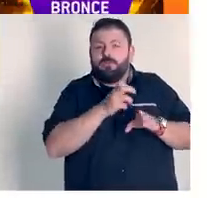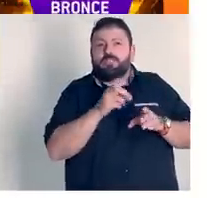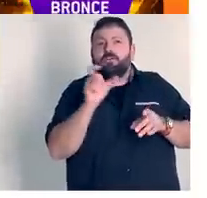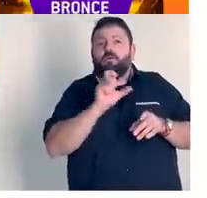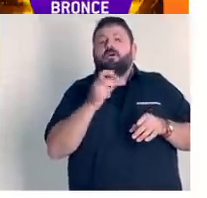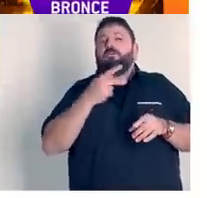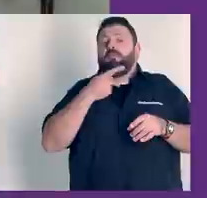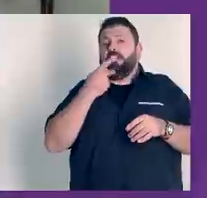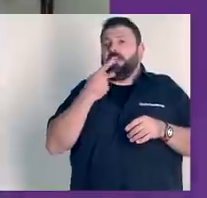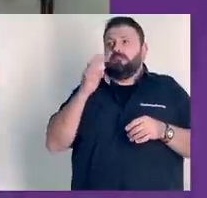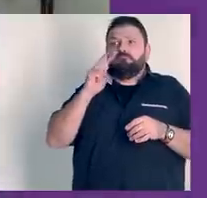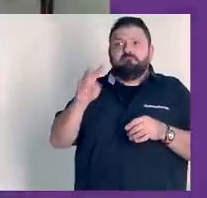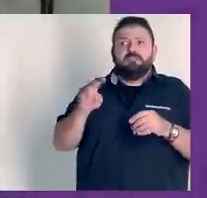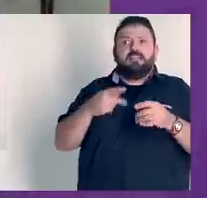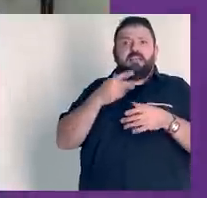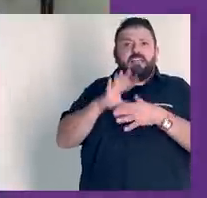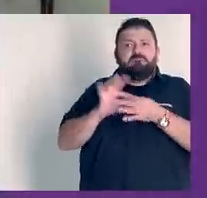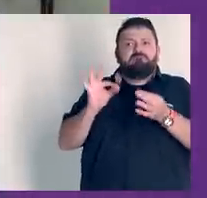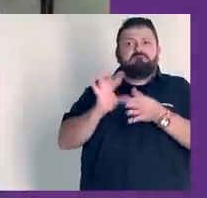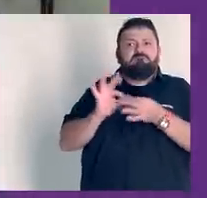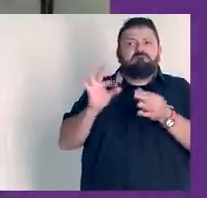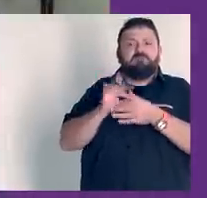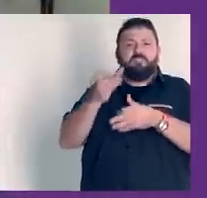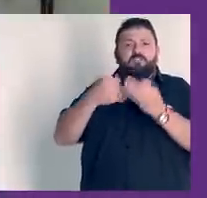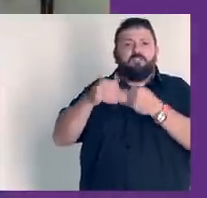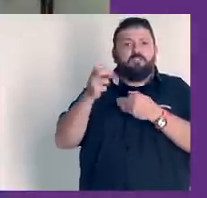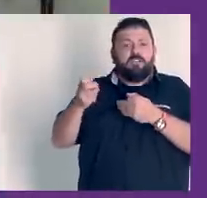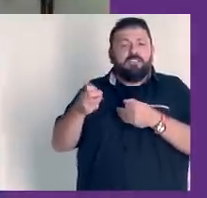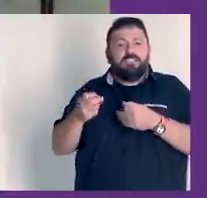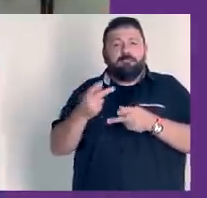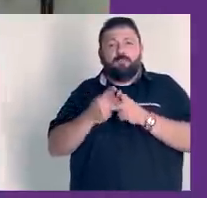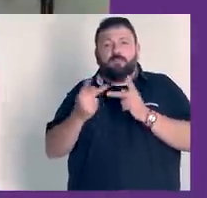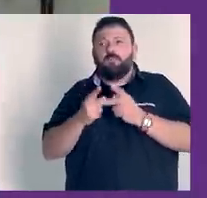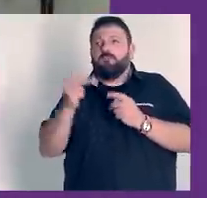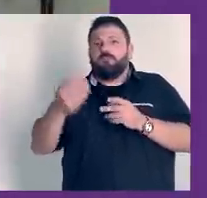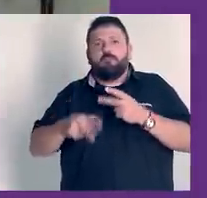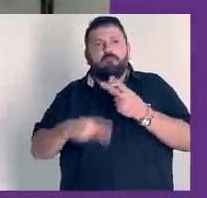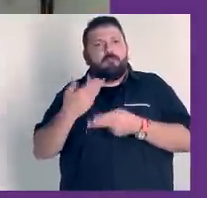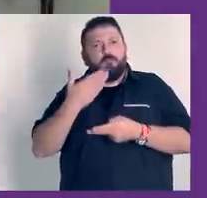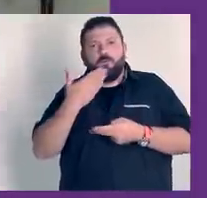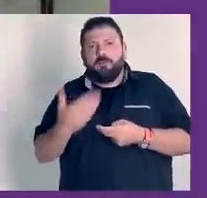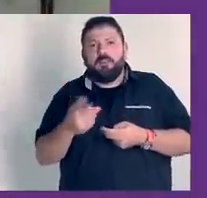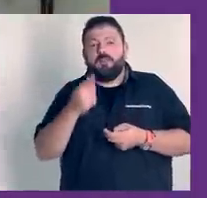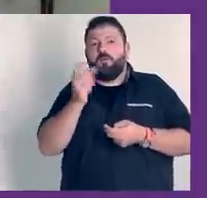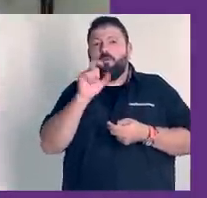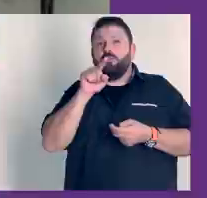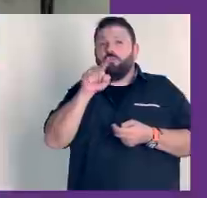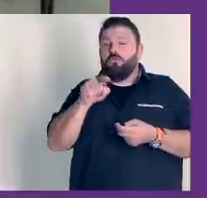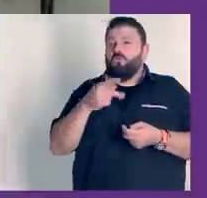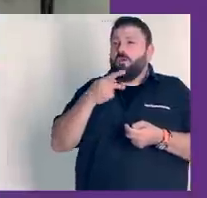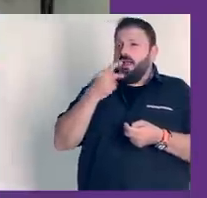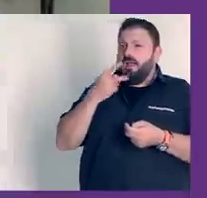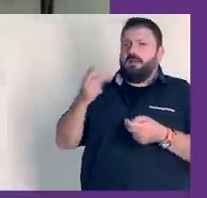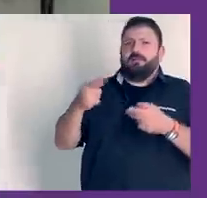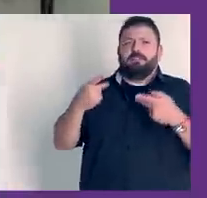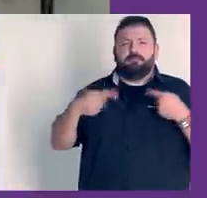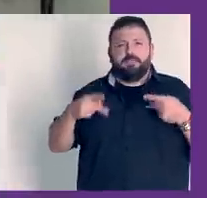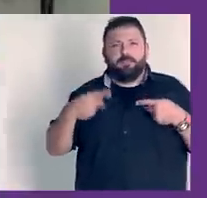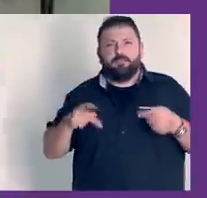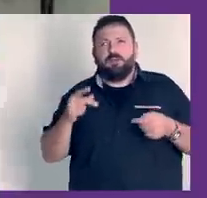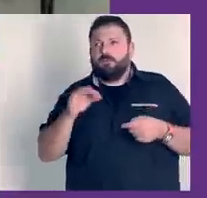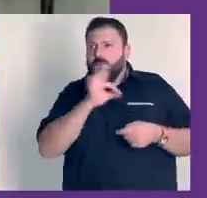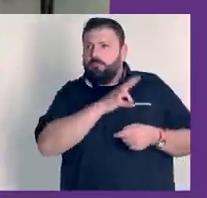va bien. Entonces, si a una persona que tú le compartes la oportunidad de ganarse 150 pesos, se emociona,